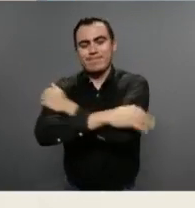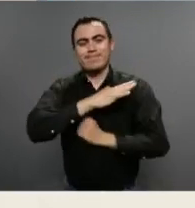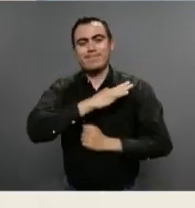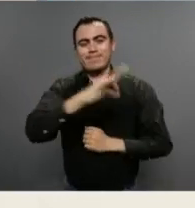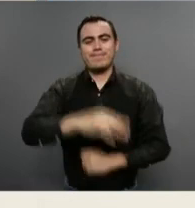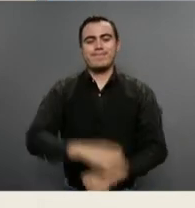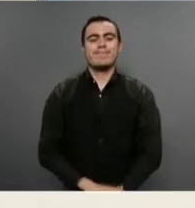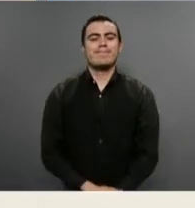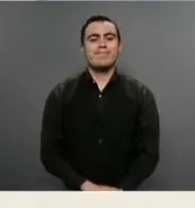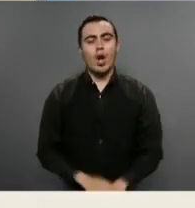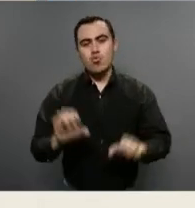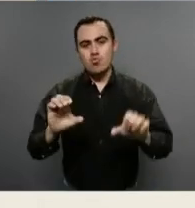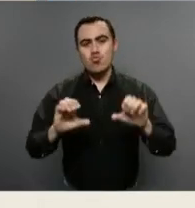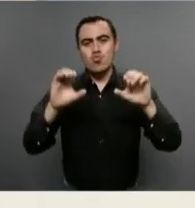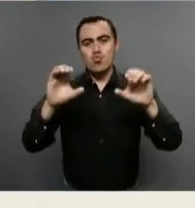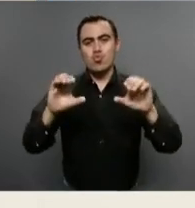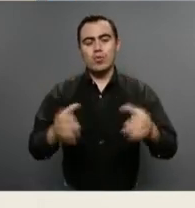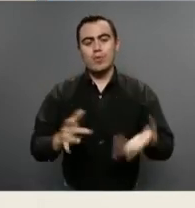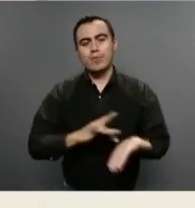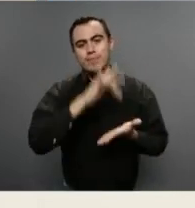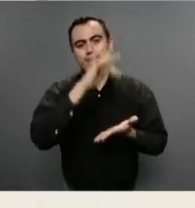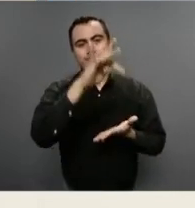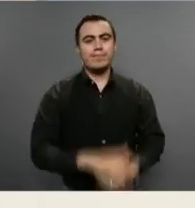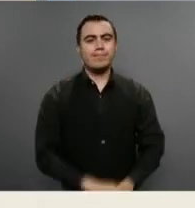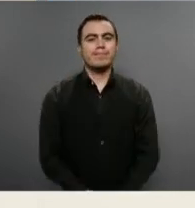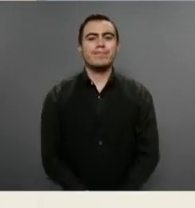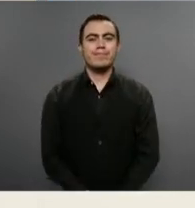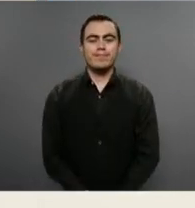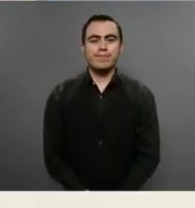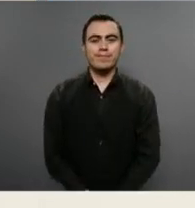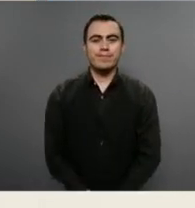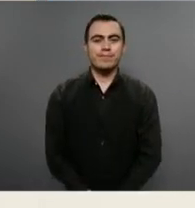un abrazo a distancia. Cuídense. Gracias. Pues ahí está.